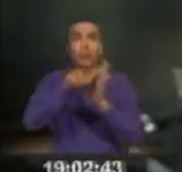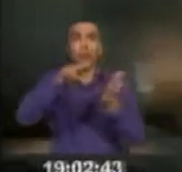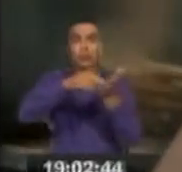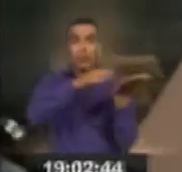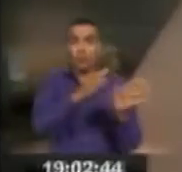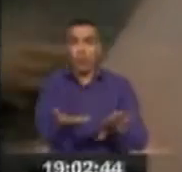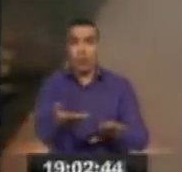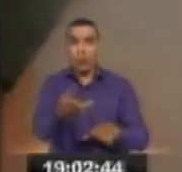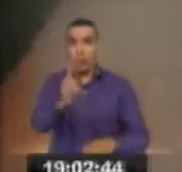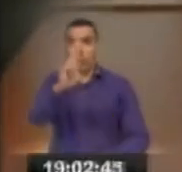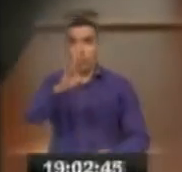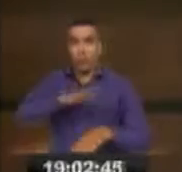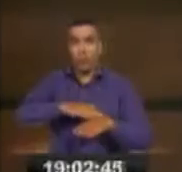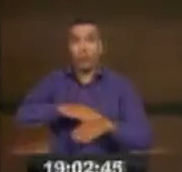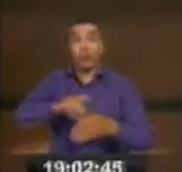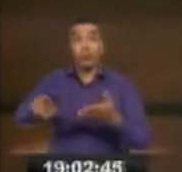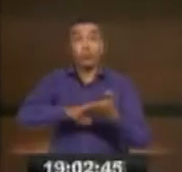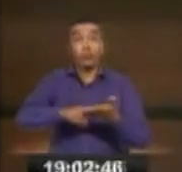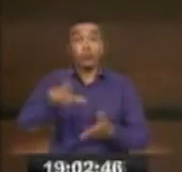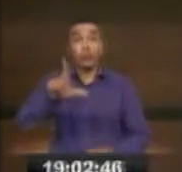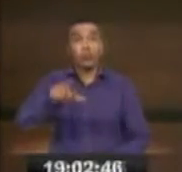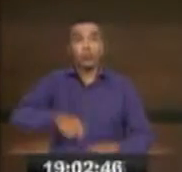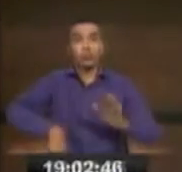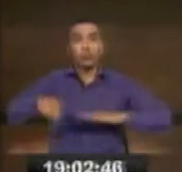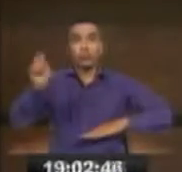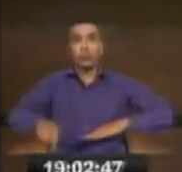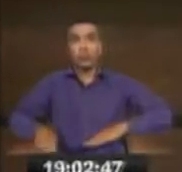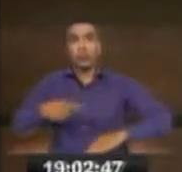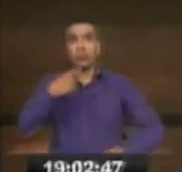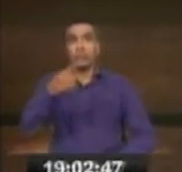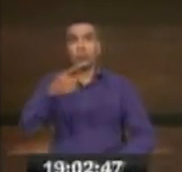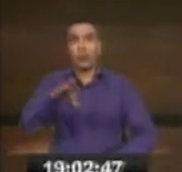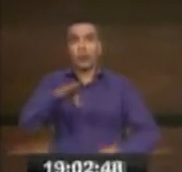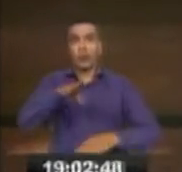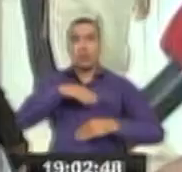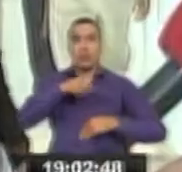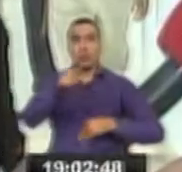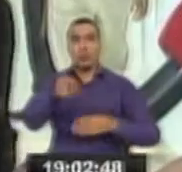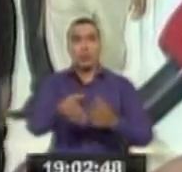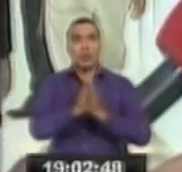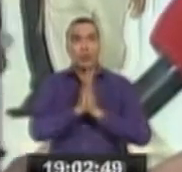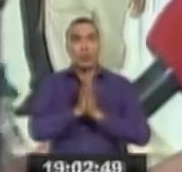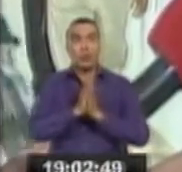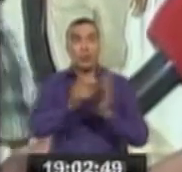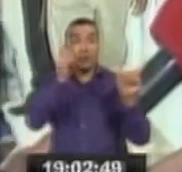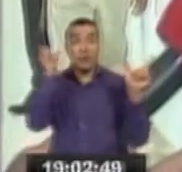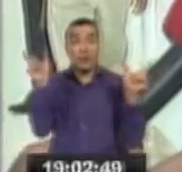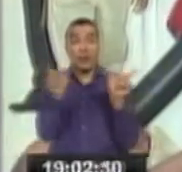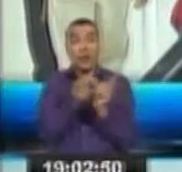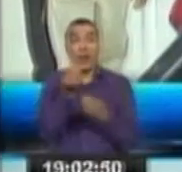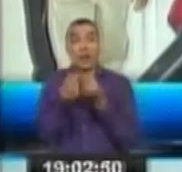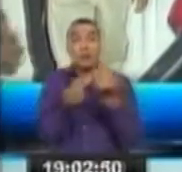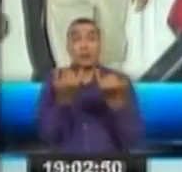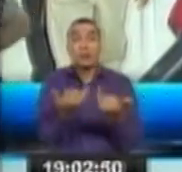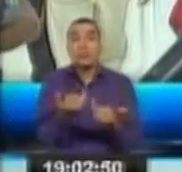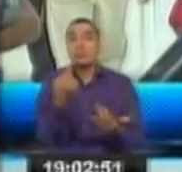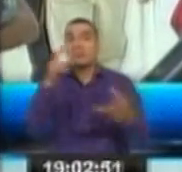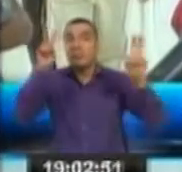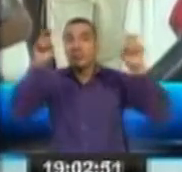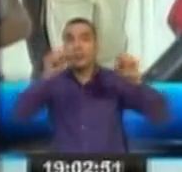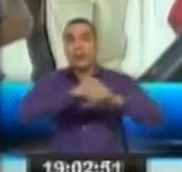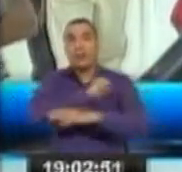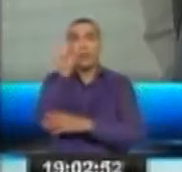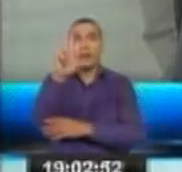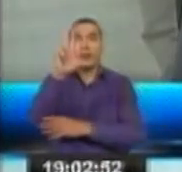la audiencia se realizó este lunes y la jueza lucía ceballos acogió el pedido y lo que fiscalía hecho el día de hoy básicamente es ganar